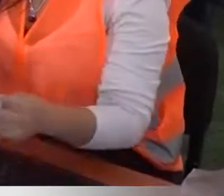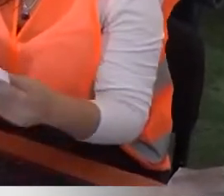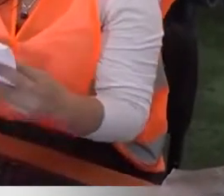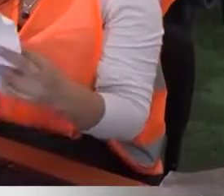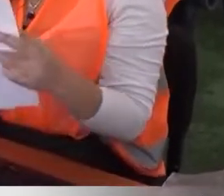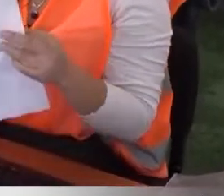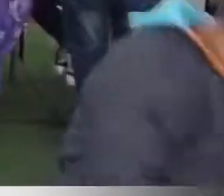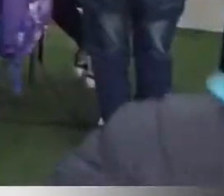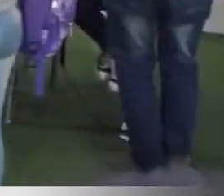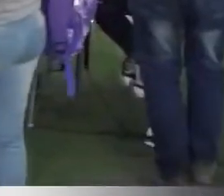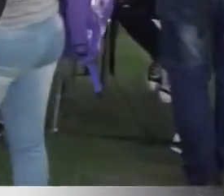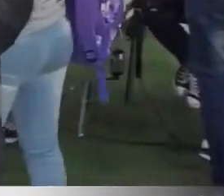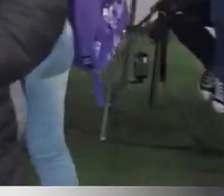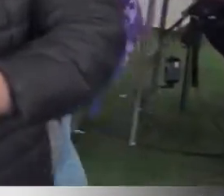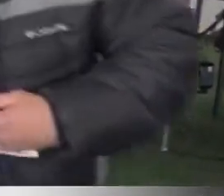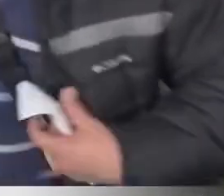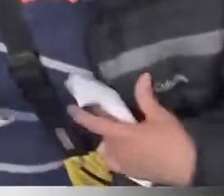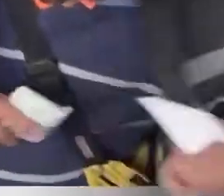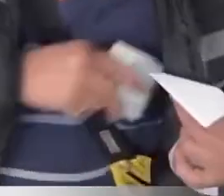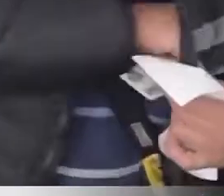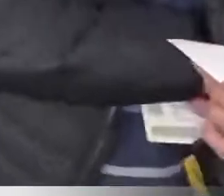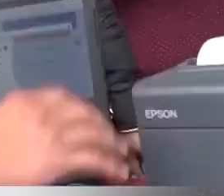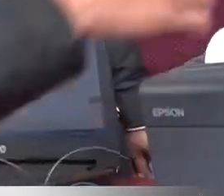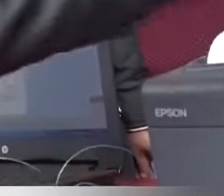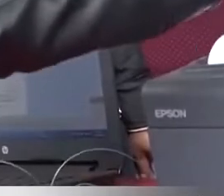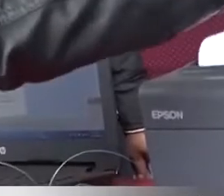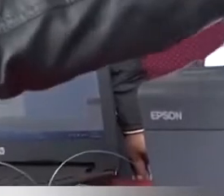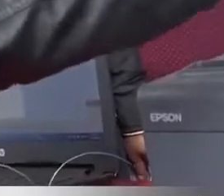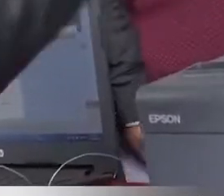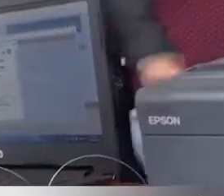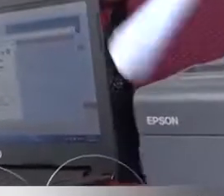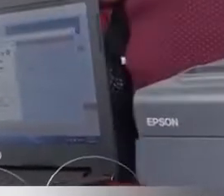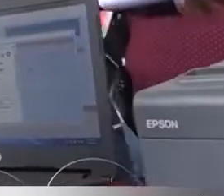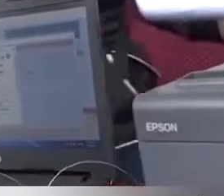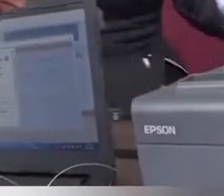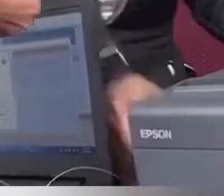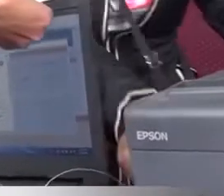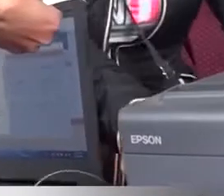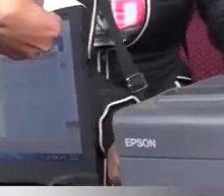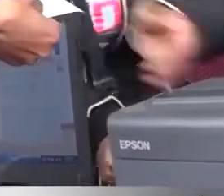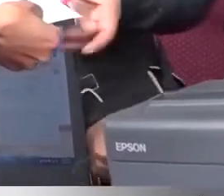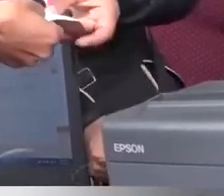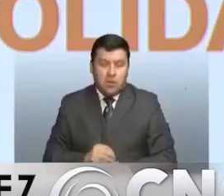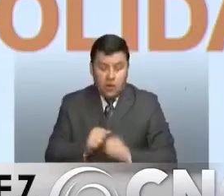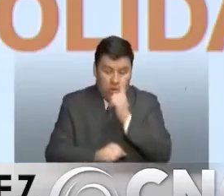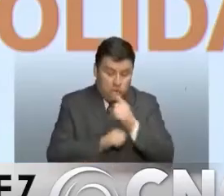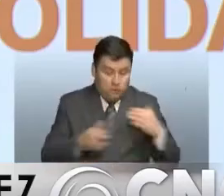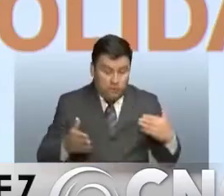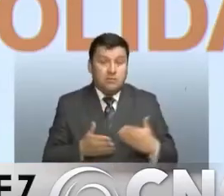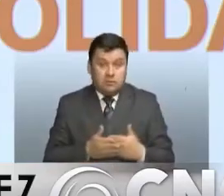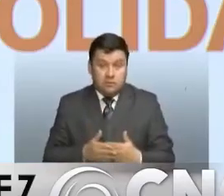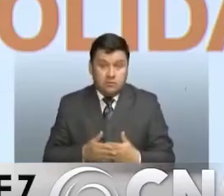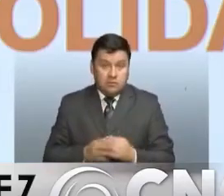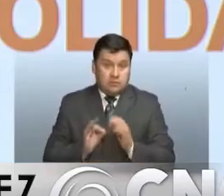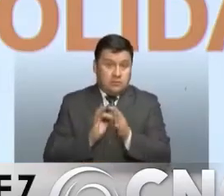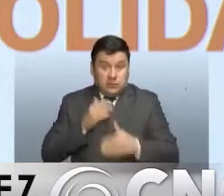inscritos y que pueden recibir dinero a través de los mismos mediante aplicaciones digitales giros postales entre otros este